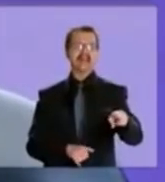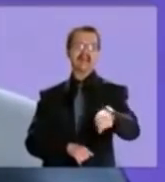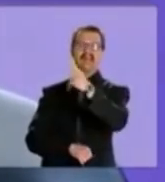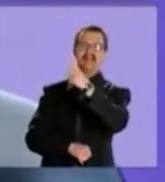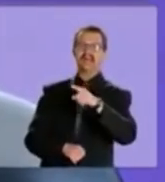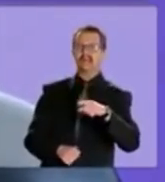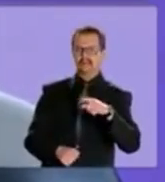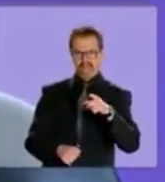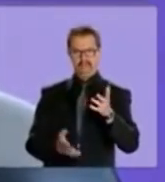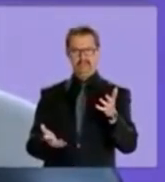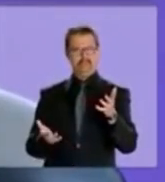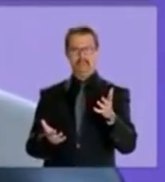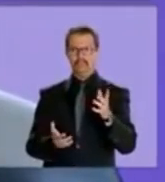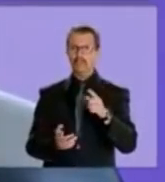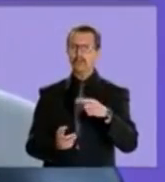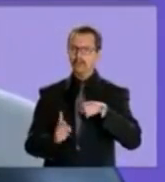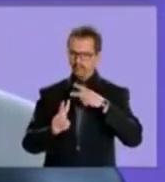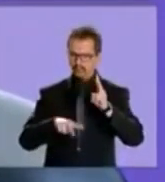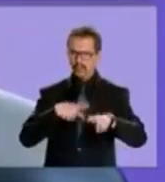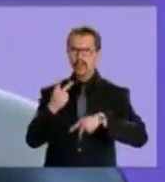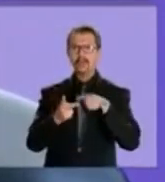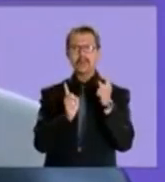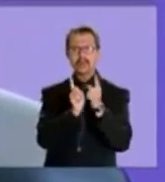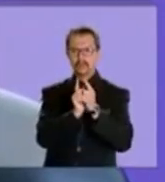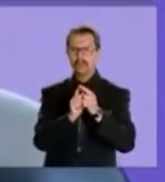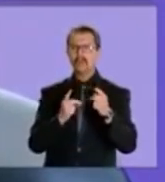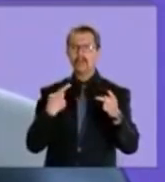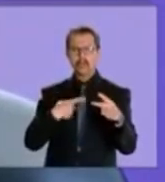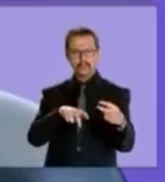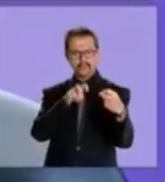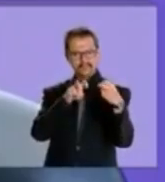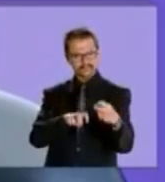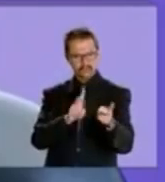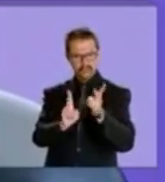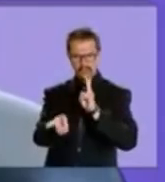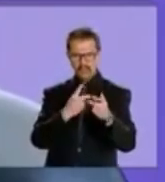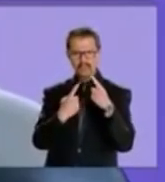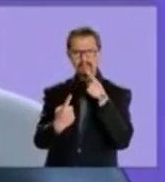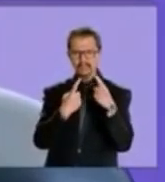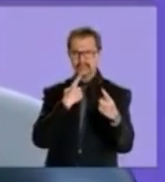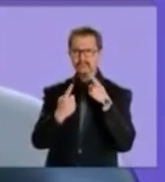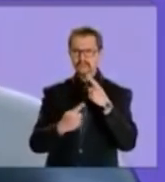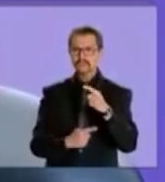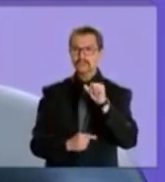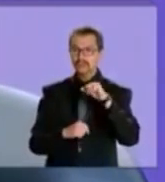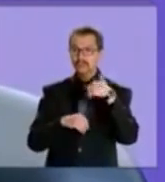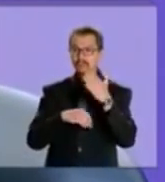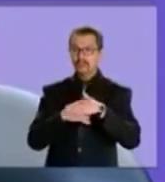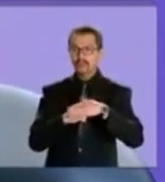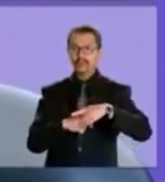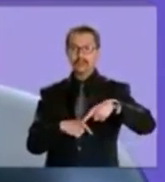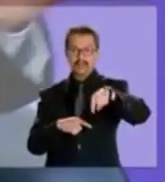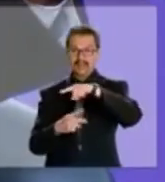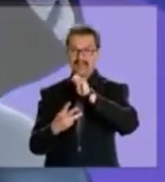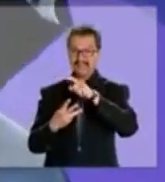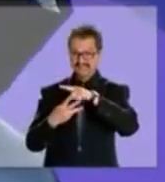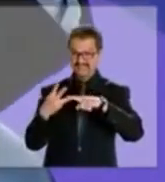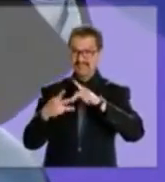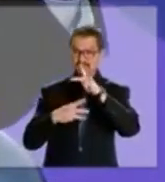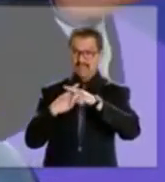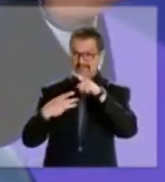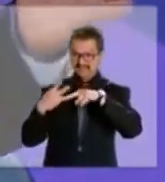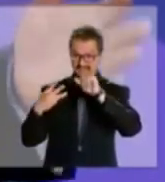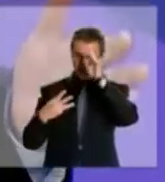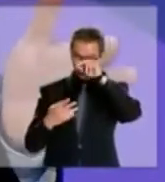platicar a negociar y creo que podríamos hablar en el tratado de libre comercio no solamente de comercio no estamos considerando la